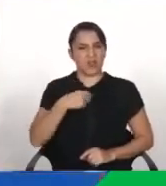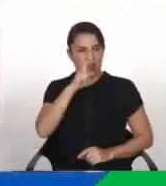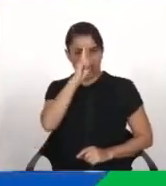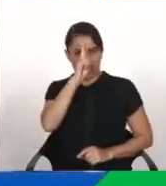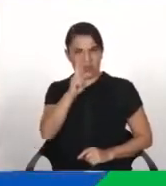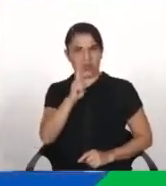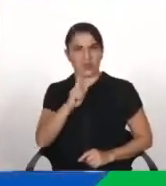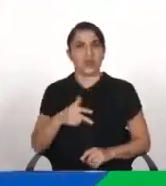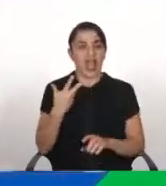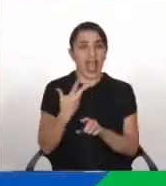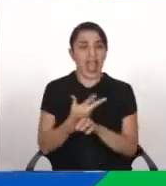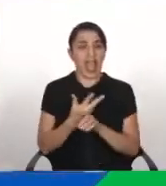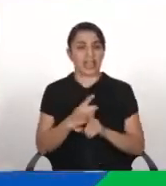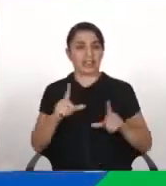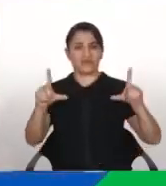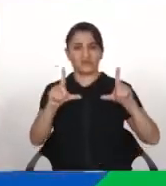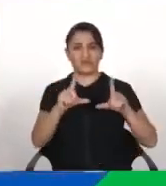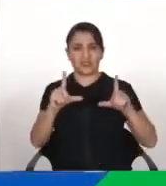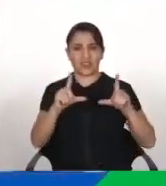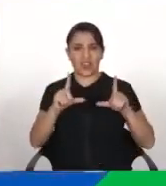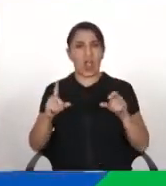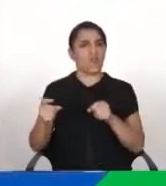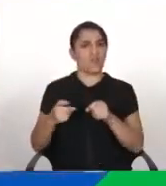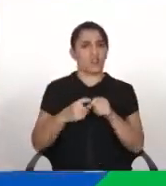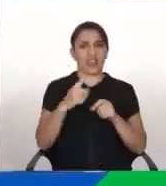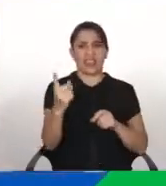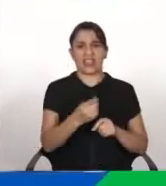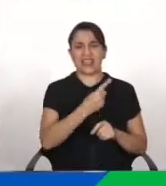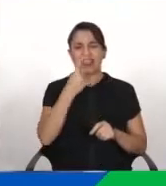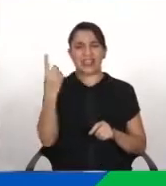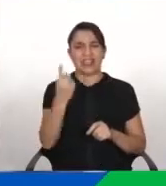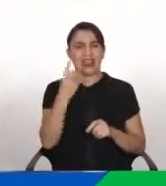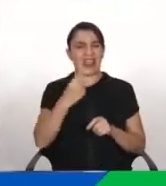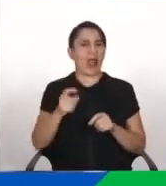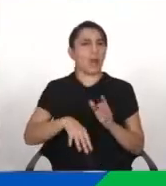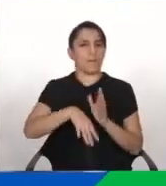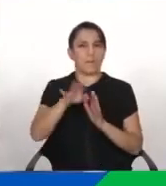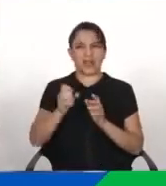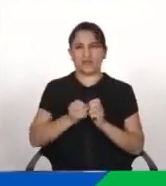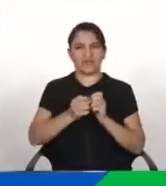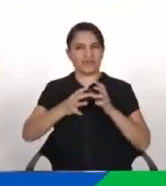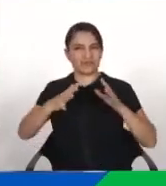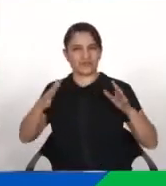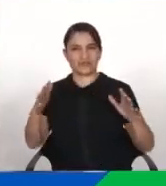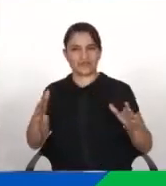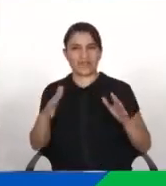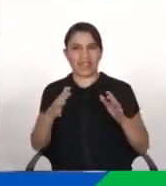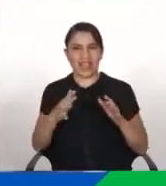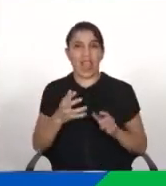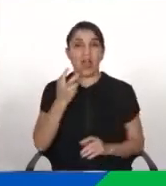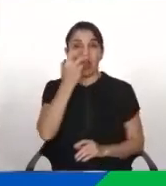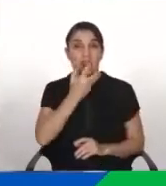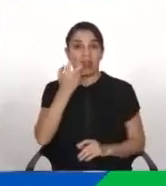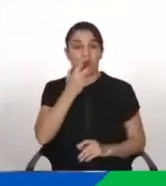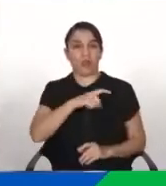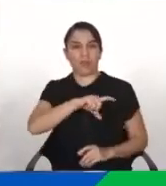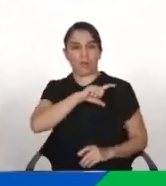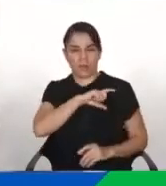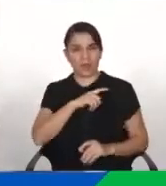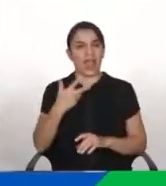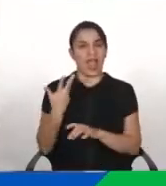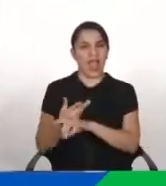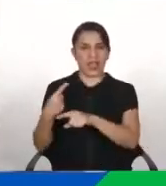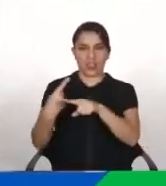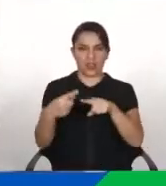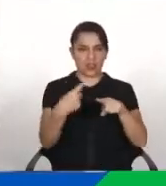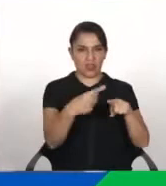el canal de biología general más grande de habla hispana. Acá está mi trofeo por ahí. Pero existen más canales de biología, y justamente eso